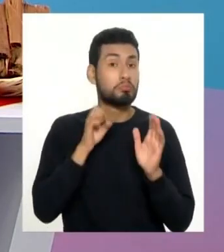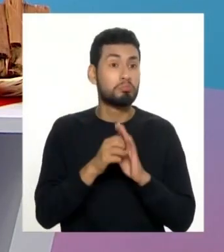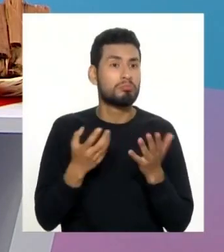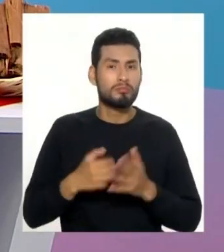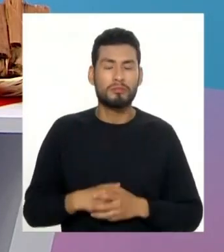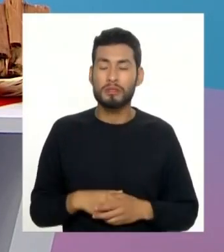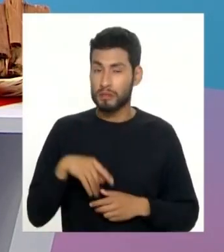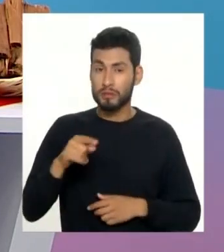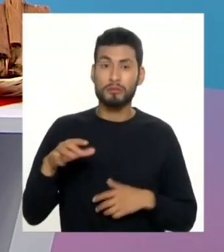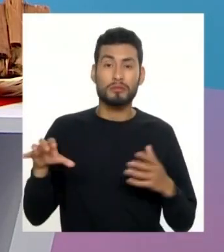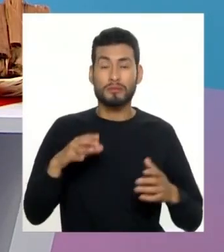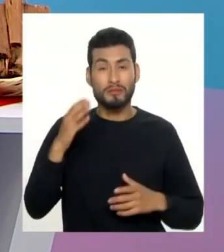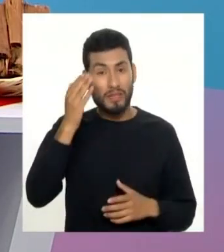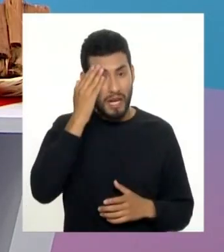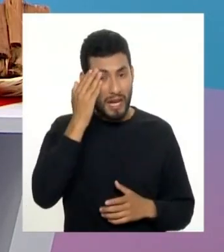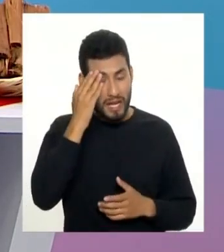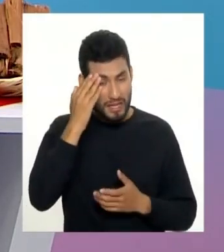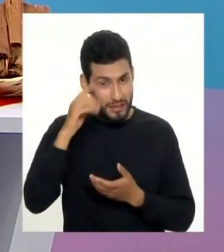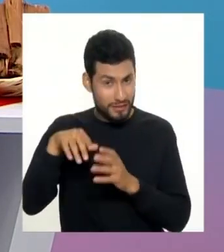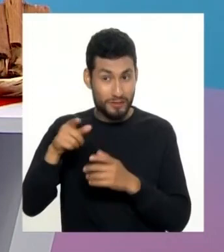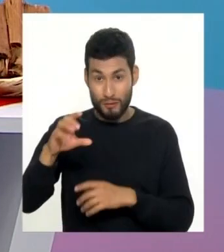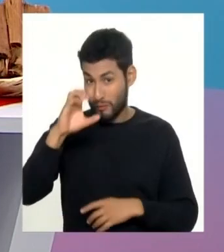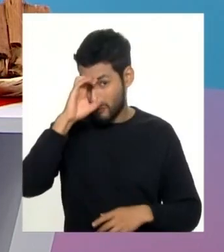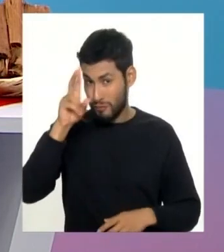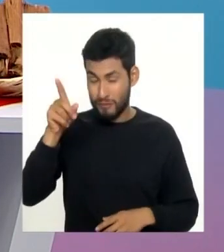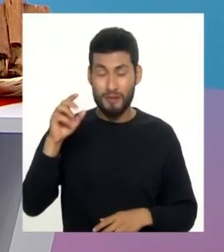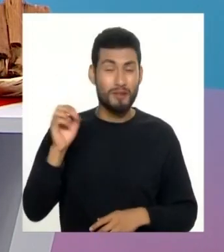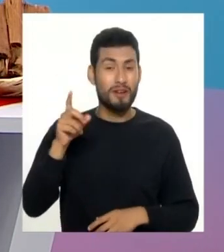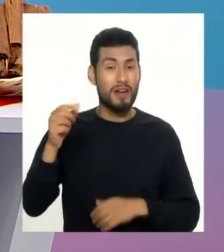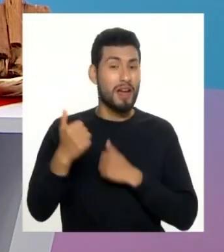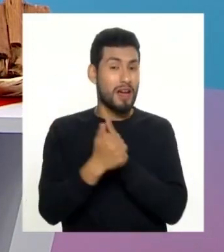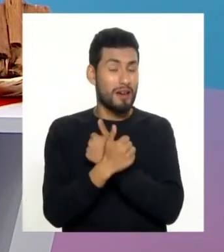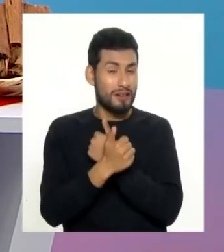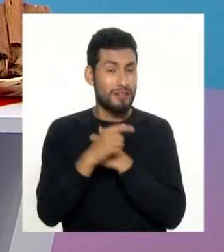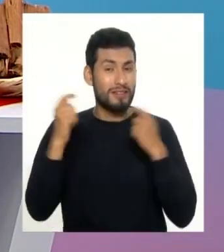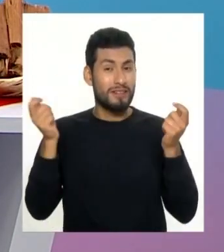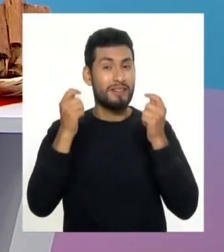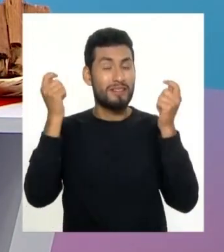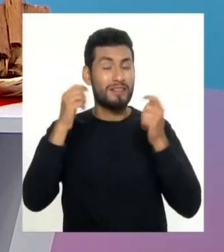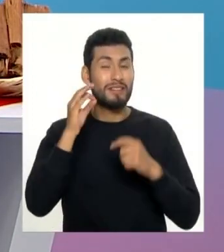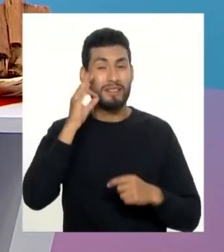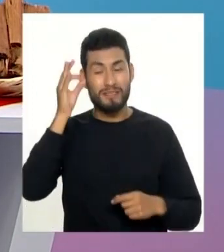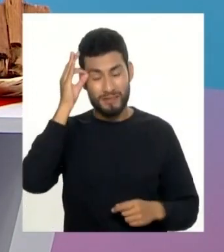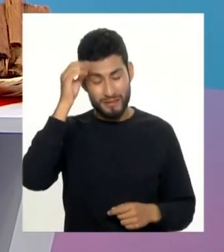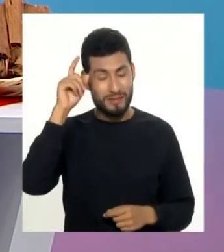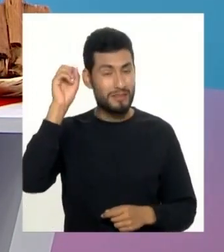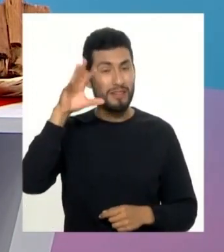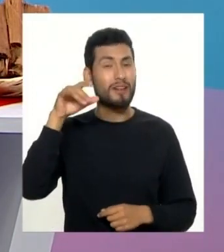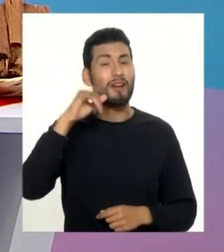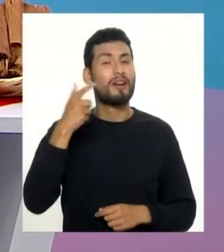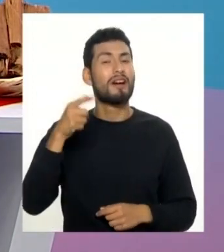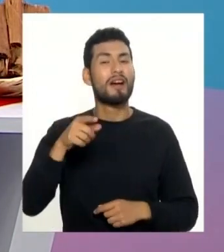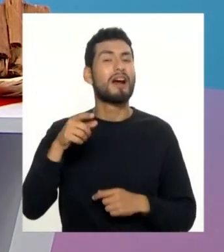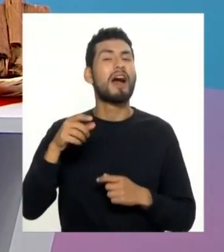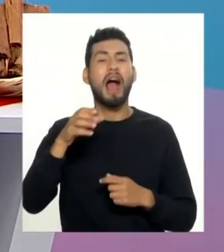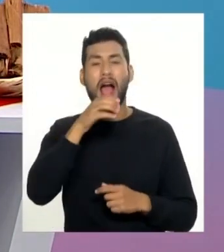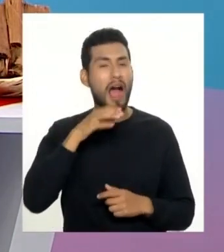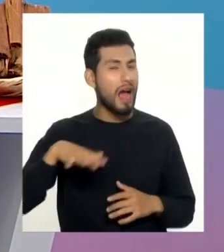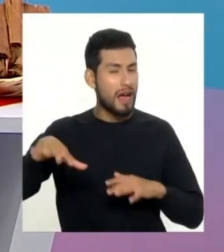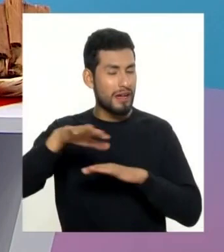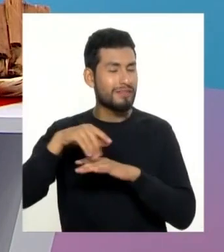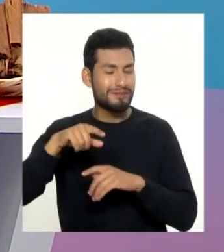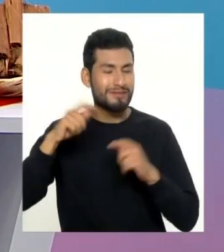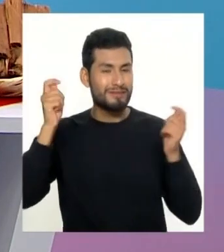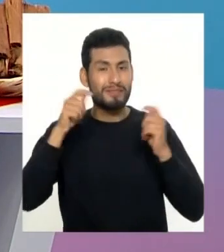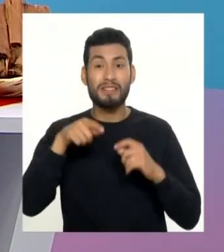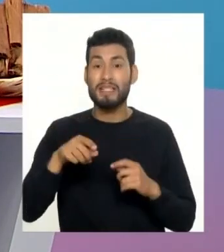hacer chicha, ya que han estado por Cusco, por Ayacucho, celebrando esta fiesta del Día del Campesino. En las partes altoandinas